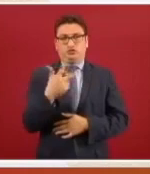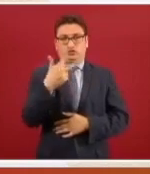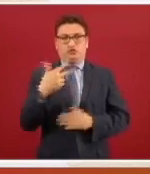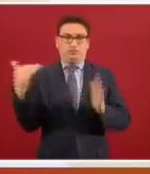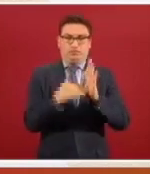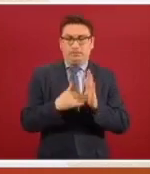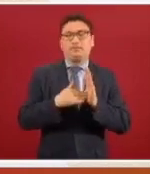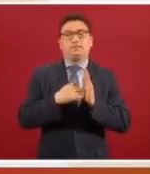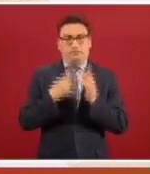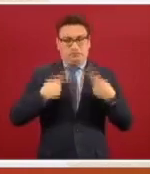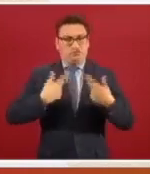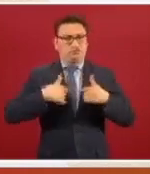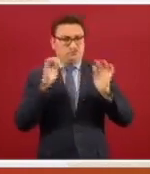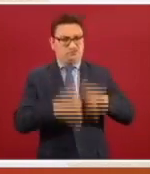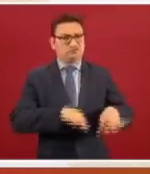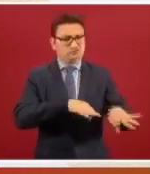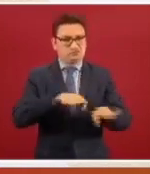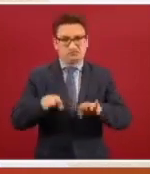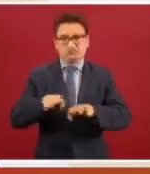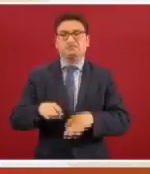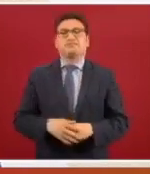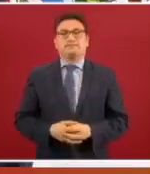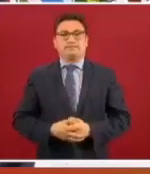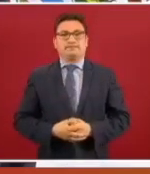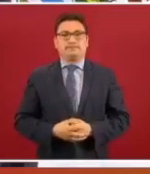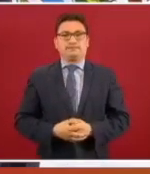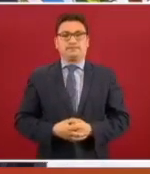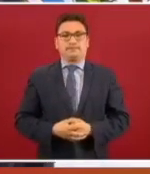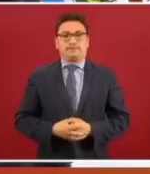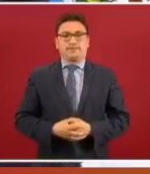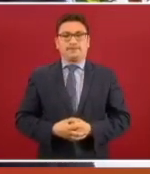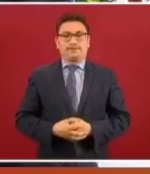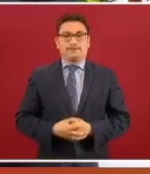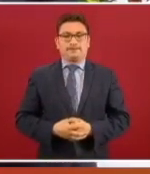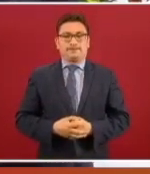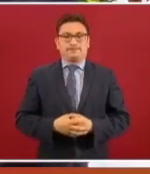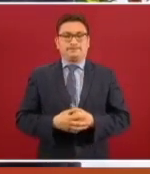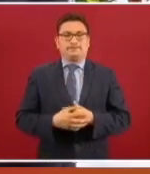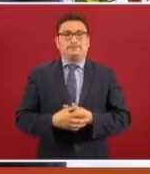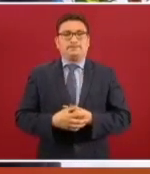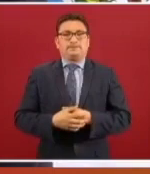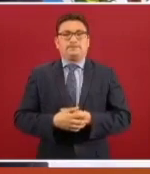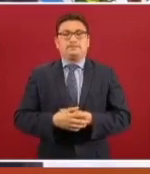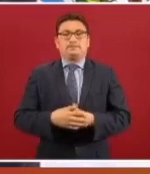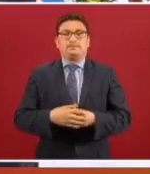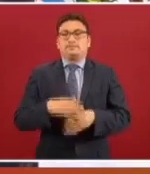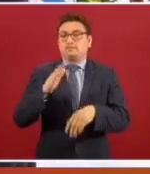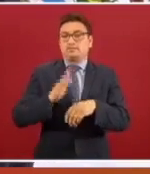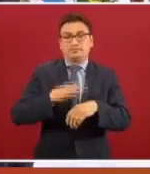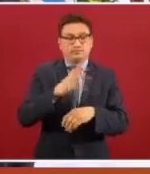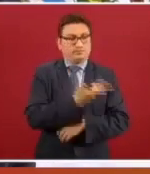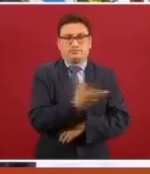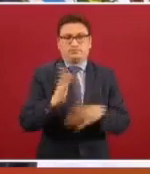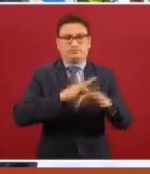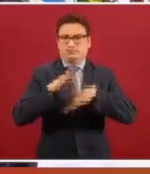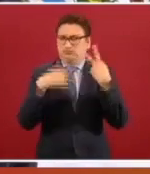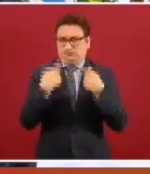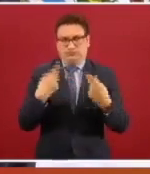228,000 empleos directos, además de los beneficios a los